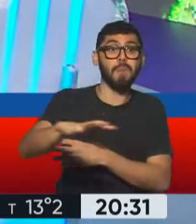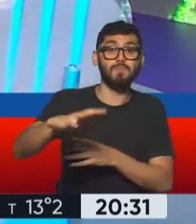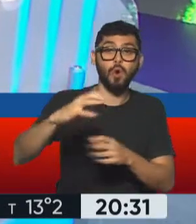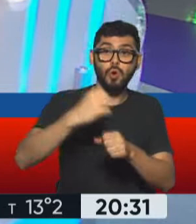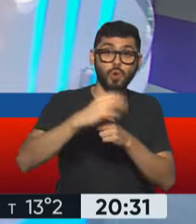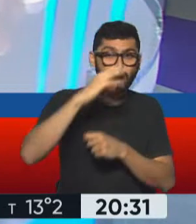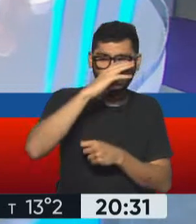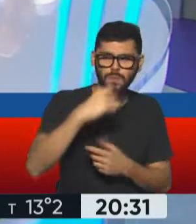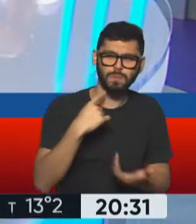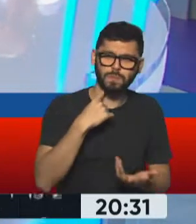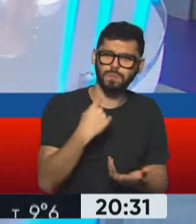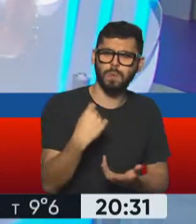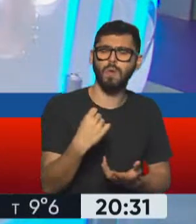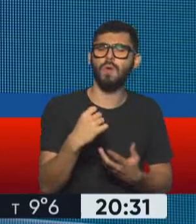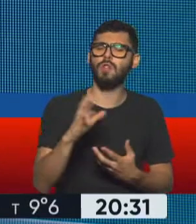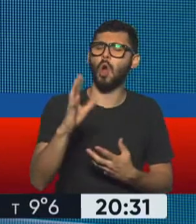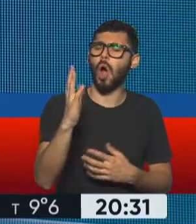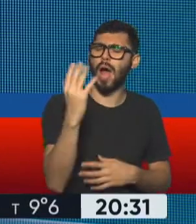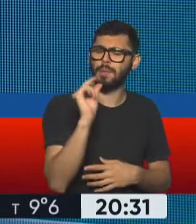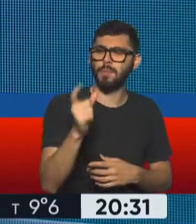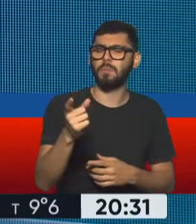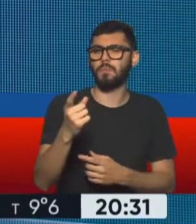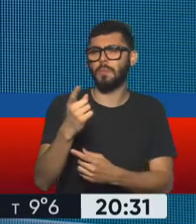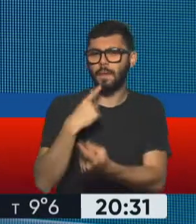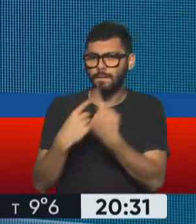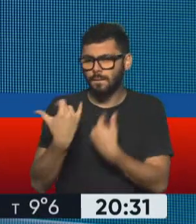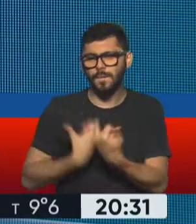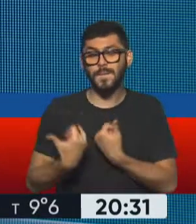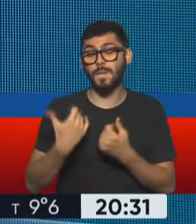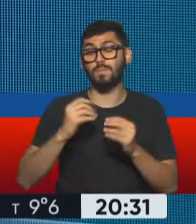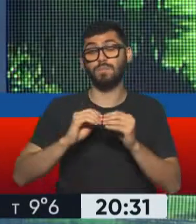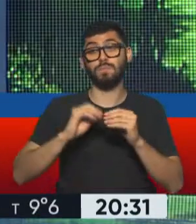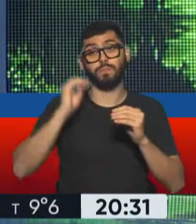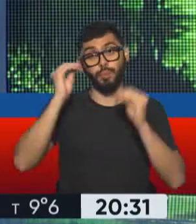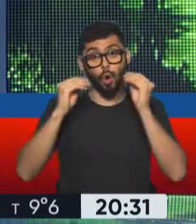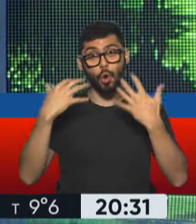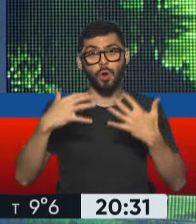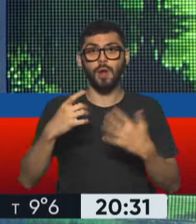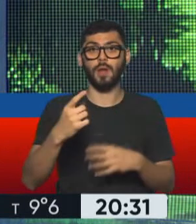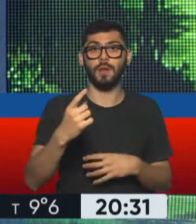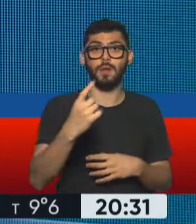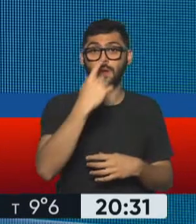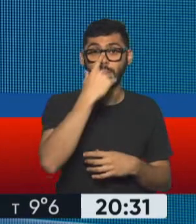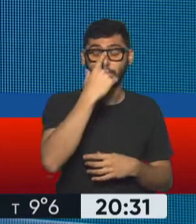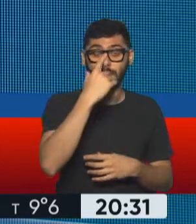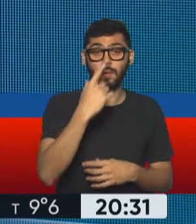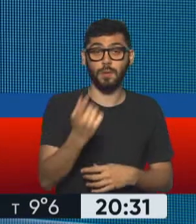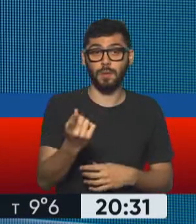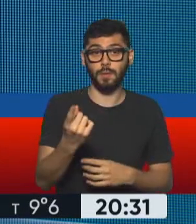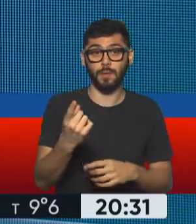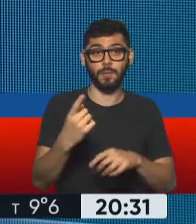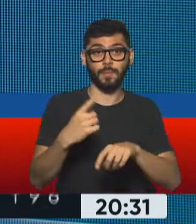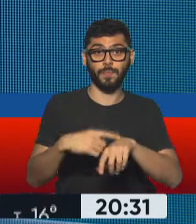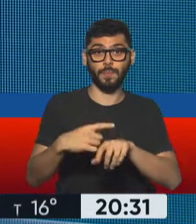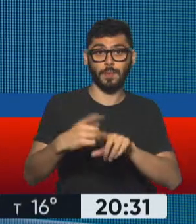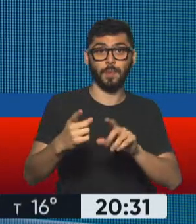padecido fuertemente de esto, pero hace un rato nada más hablabas de algo que preocupa muchísimo, que es cualquier padecimiento que han tenido este tiempo